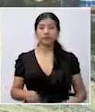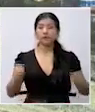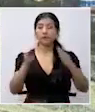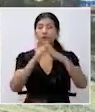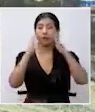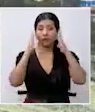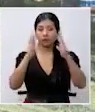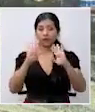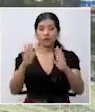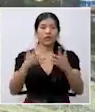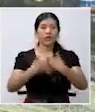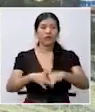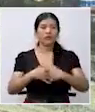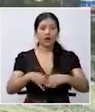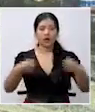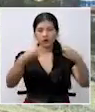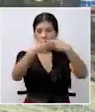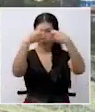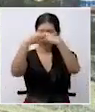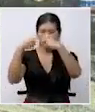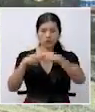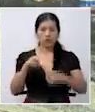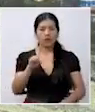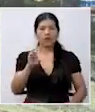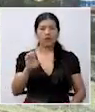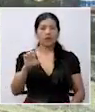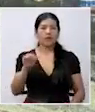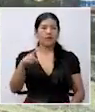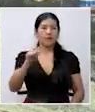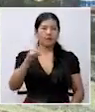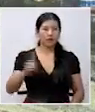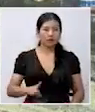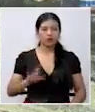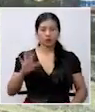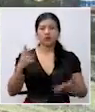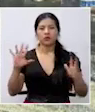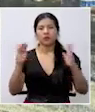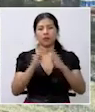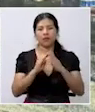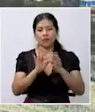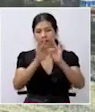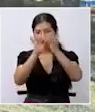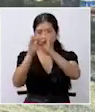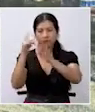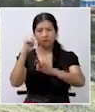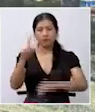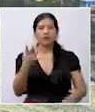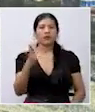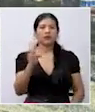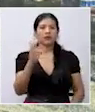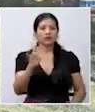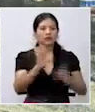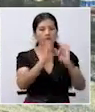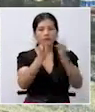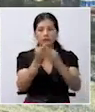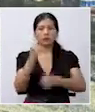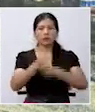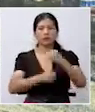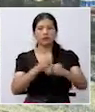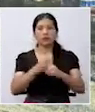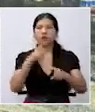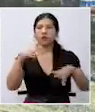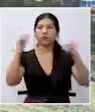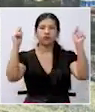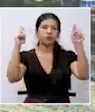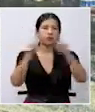Que la empresa De La Paz trabaja para restablecer el servicio de luz a 17 familias afectadas por lluvias e inundaciones en la